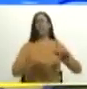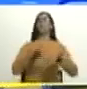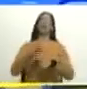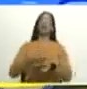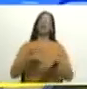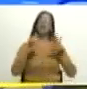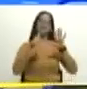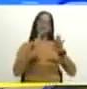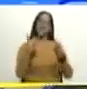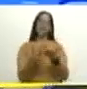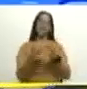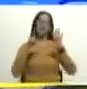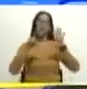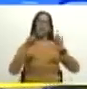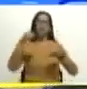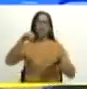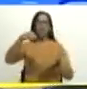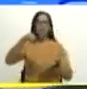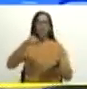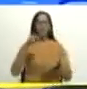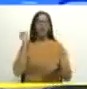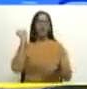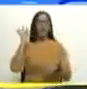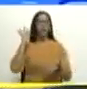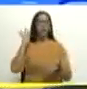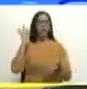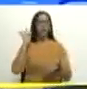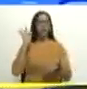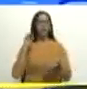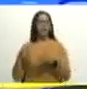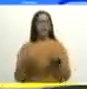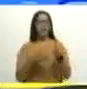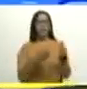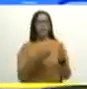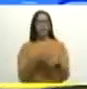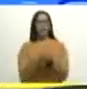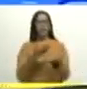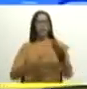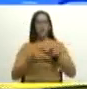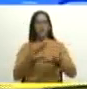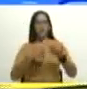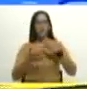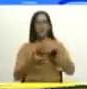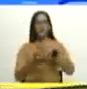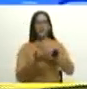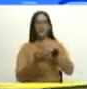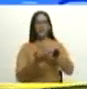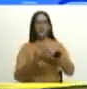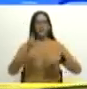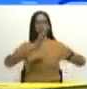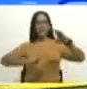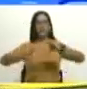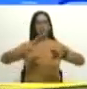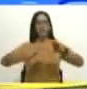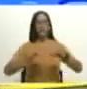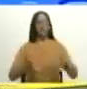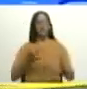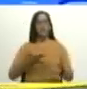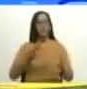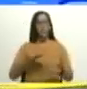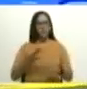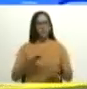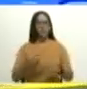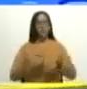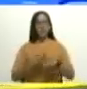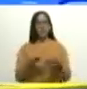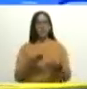al 7 de noviembre la conferencia de la Franja y la Ruta sobre intercambio en ciencia y tecnología. Es muy importante la Franja y la Ruta